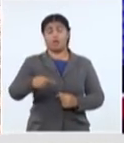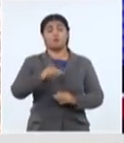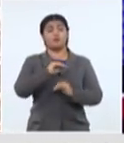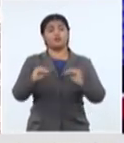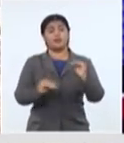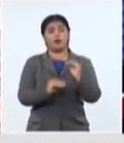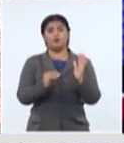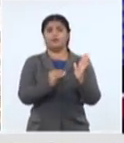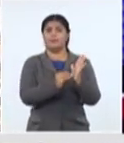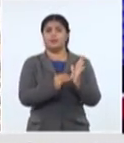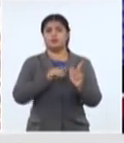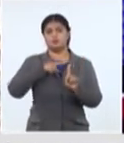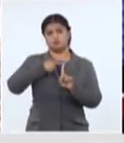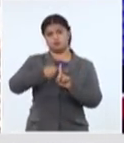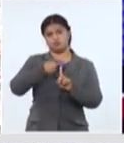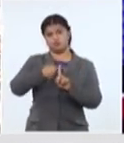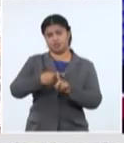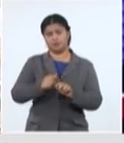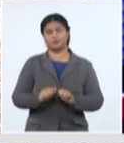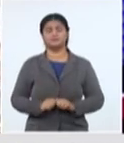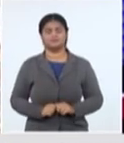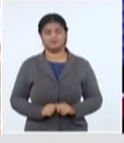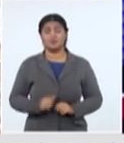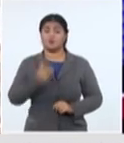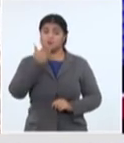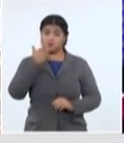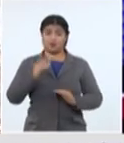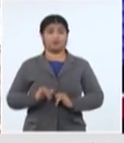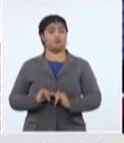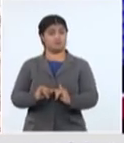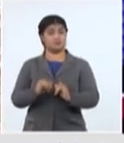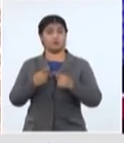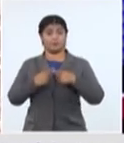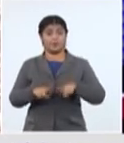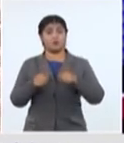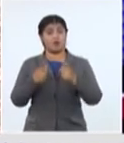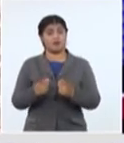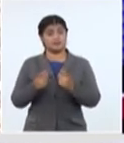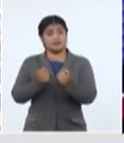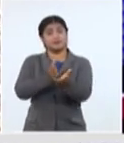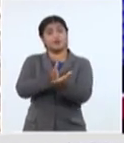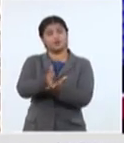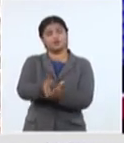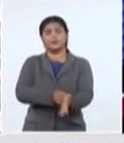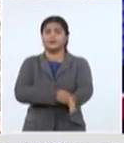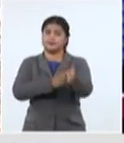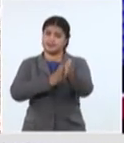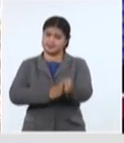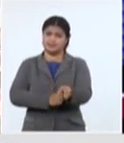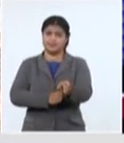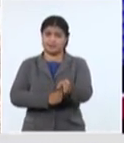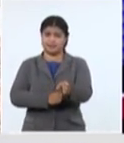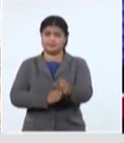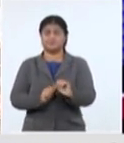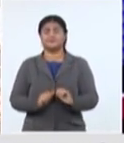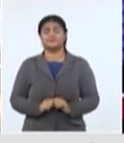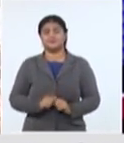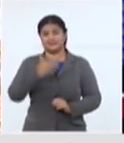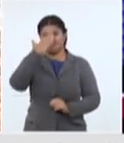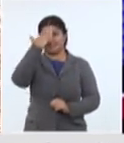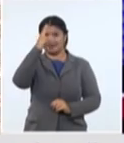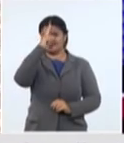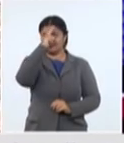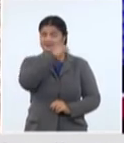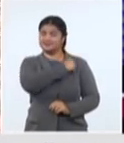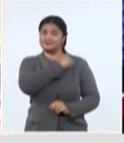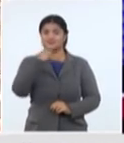noticias alentadoras hasta este momento, pero se insiste en la prudencia, en la cautela y en la autorresponsabilidad. Las gracias, doctor. Lo esperamos